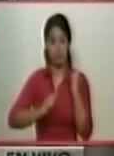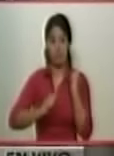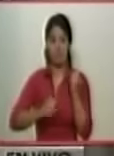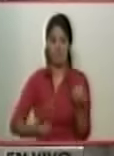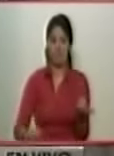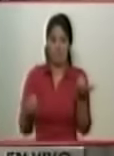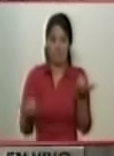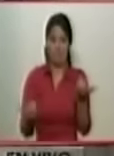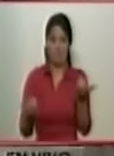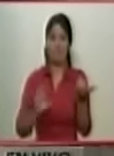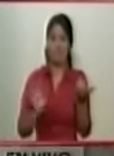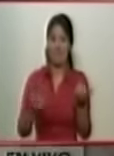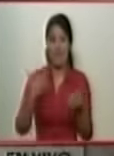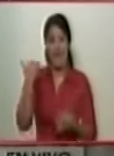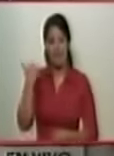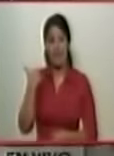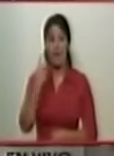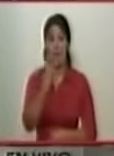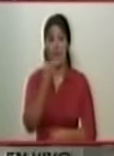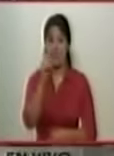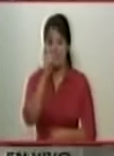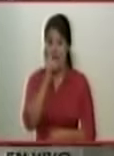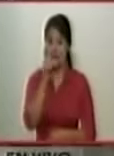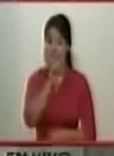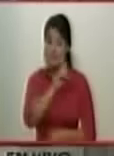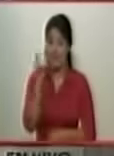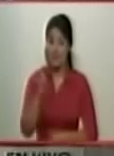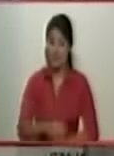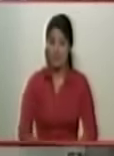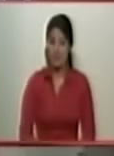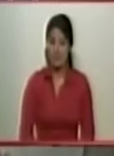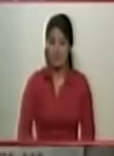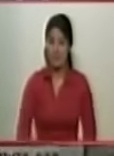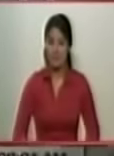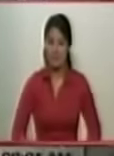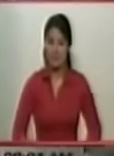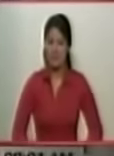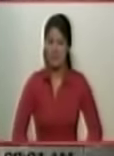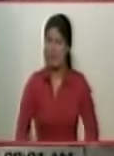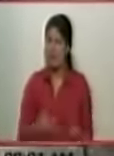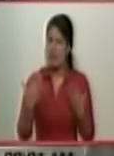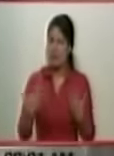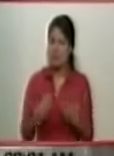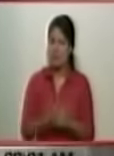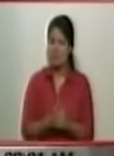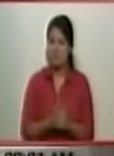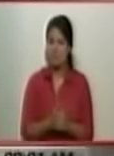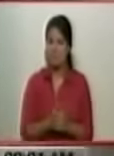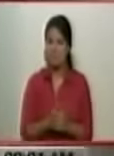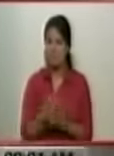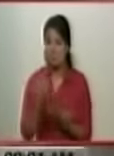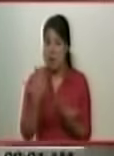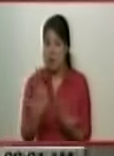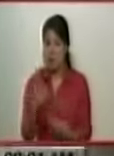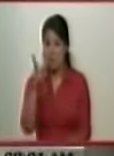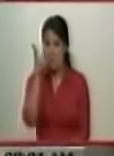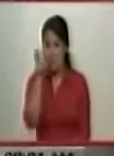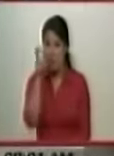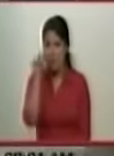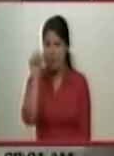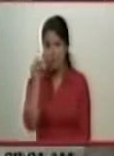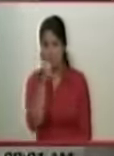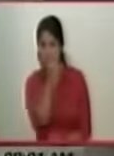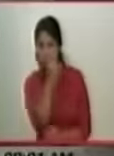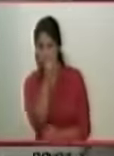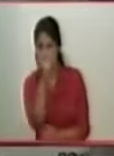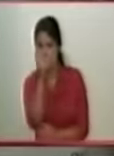Hugo Chávez Frías, específicamente hace 40 años. Vamos a apreciar a través de las